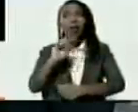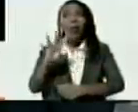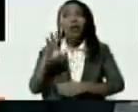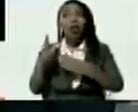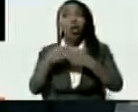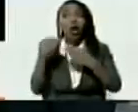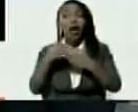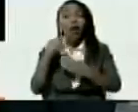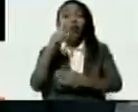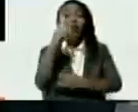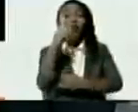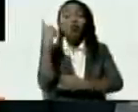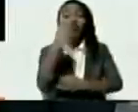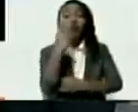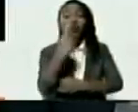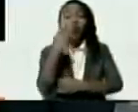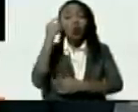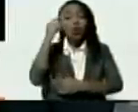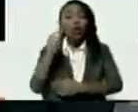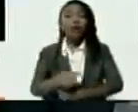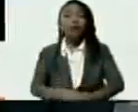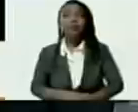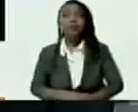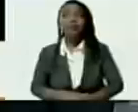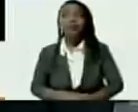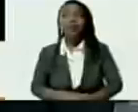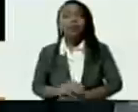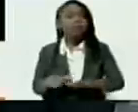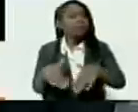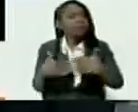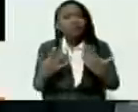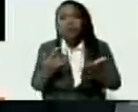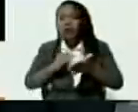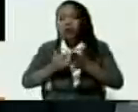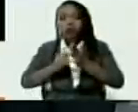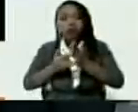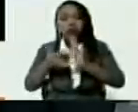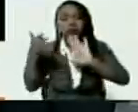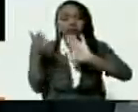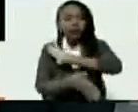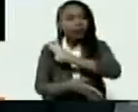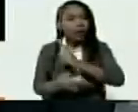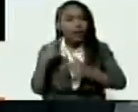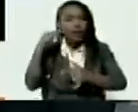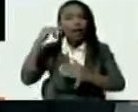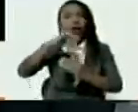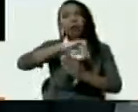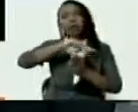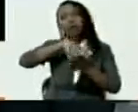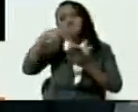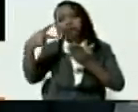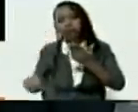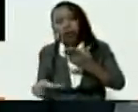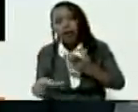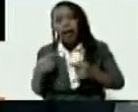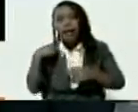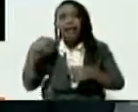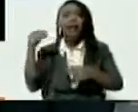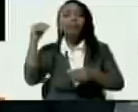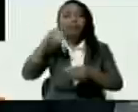$24 en un solo día, lo cual significó la caída abrupta durante varios días, incluyendo el día de